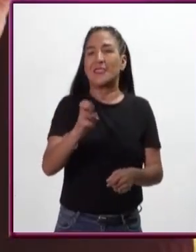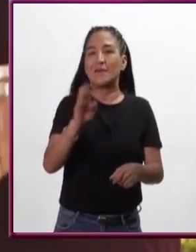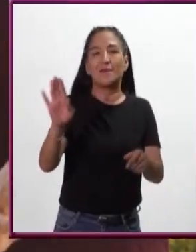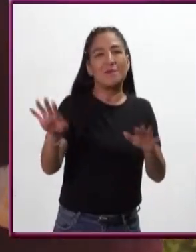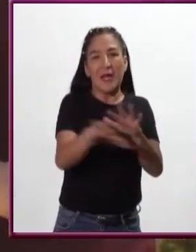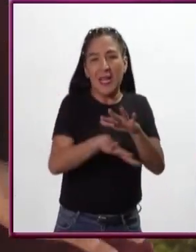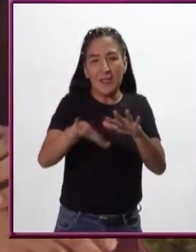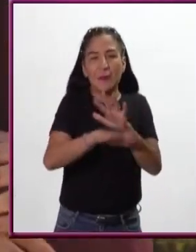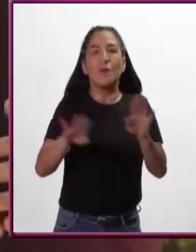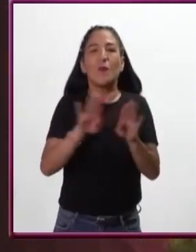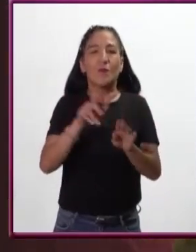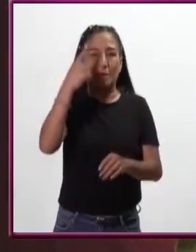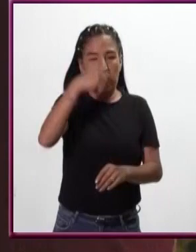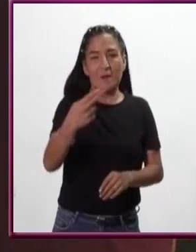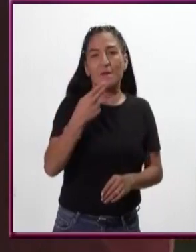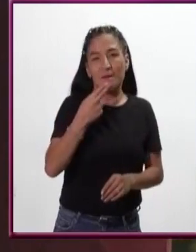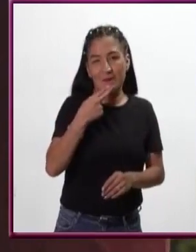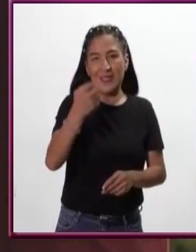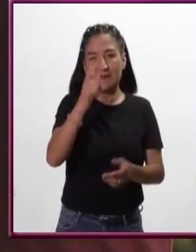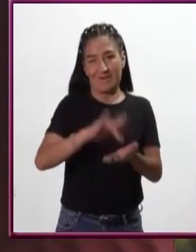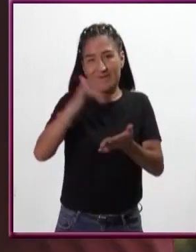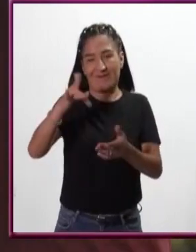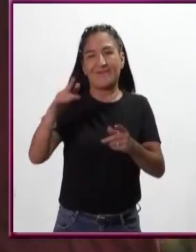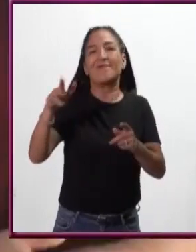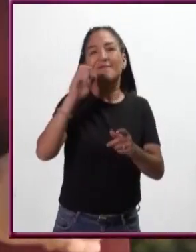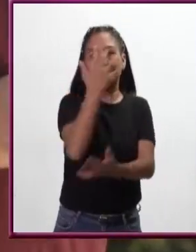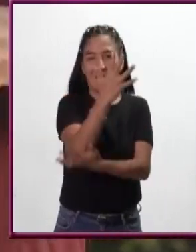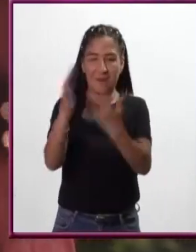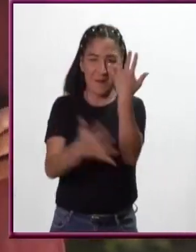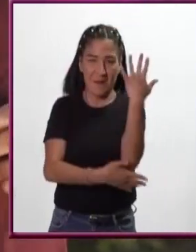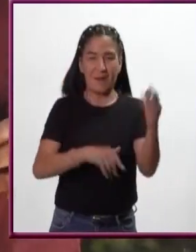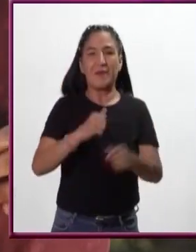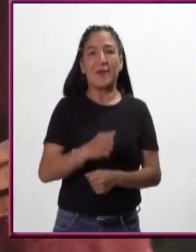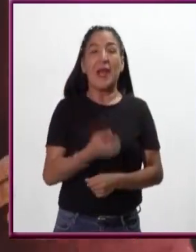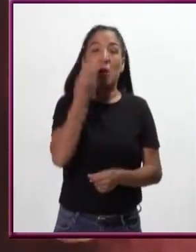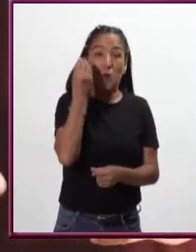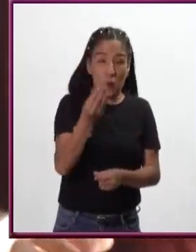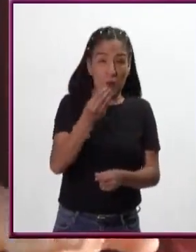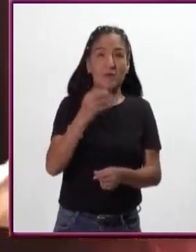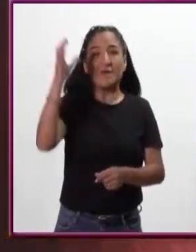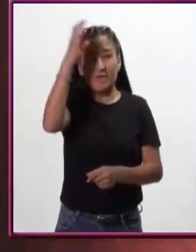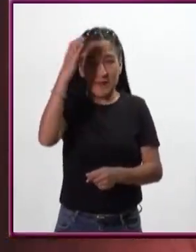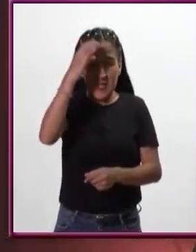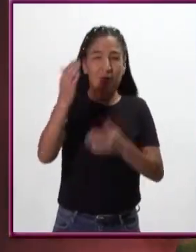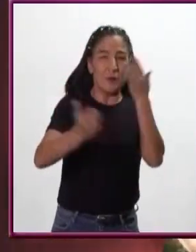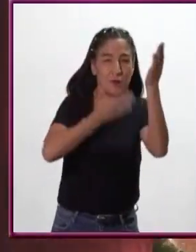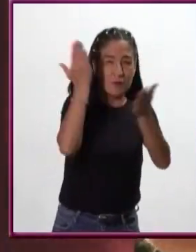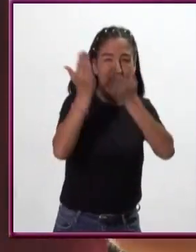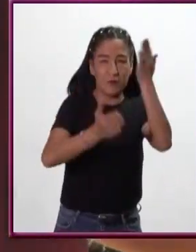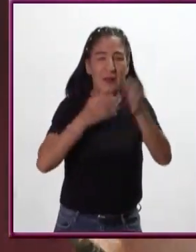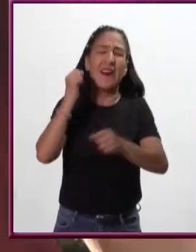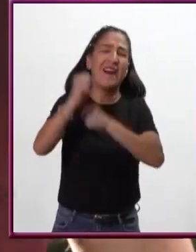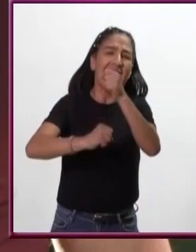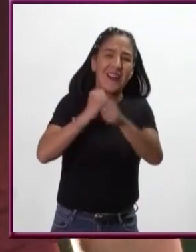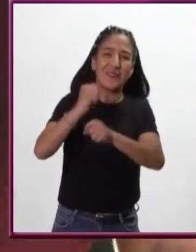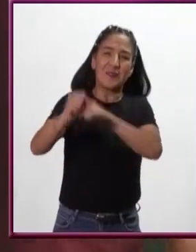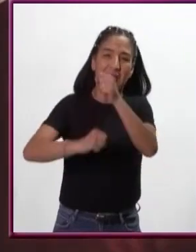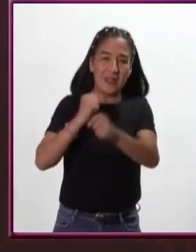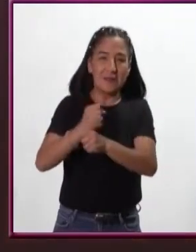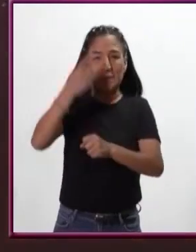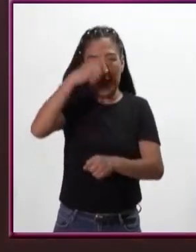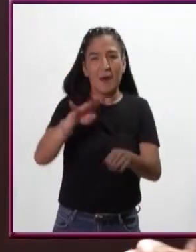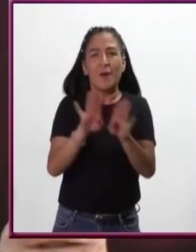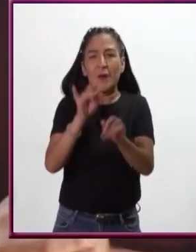la que recolectamos los estímulos provenientes del medio ambiente. Y muchos científicos han trabajado durante cientos de años